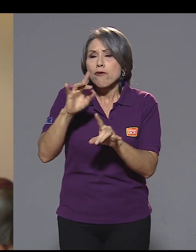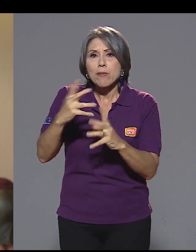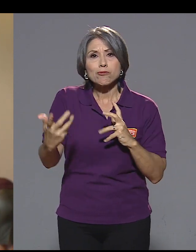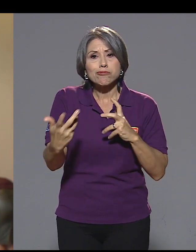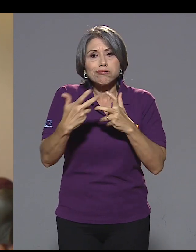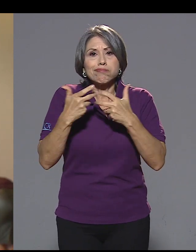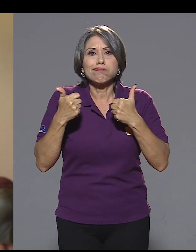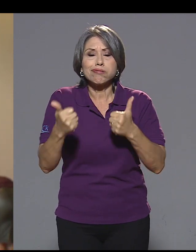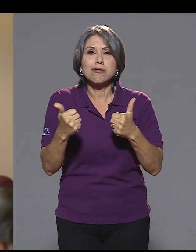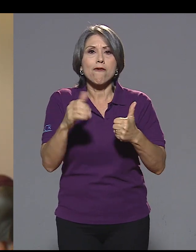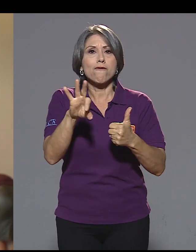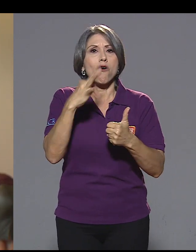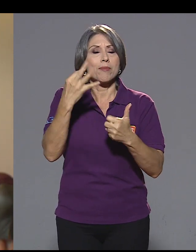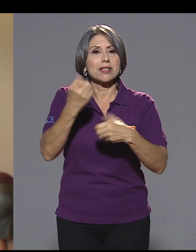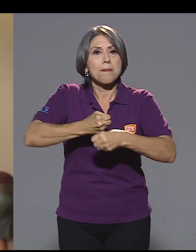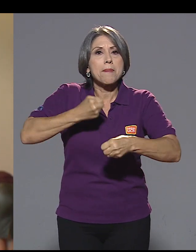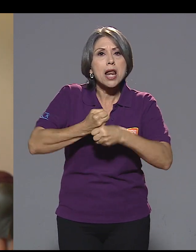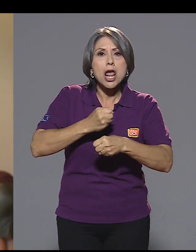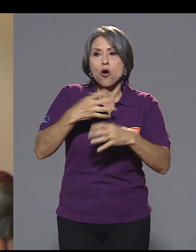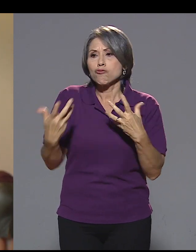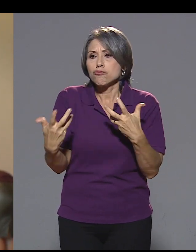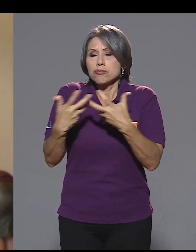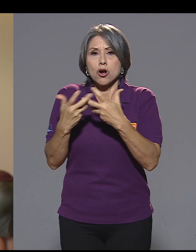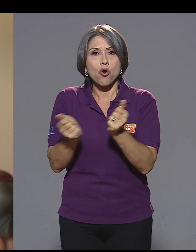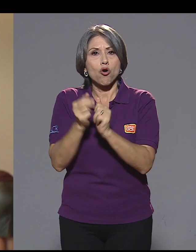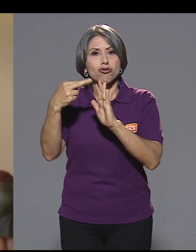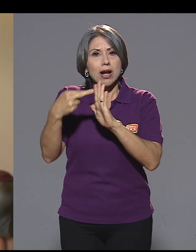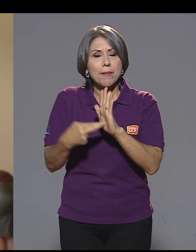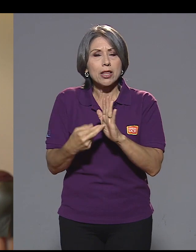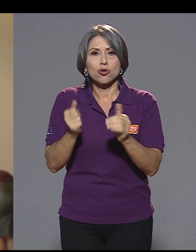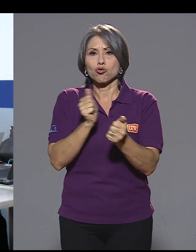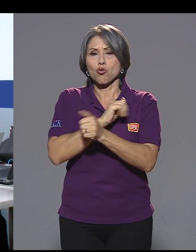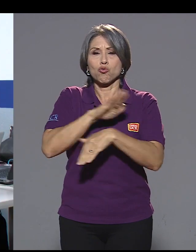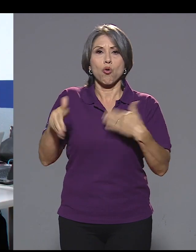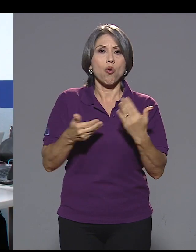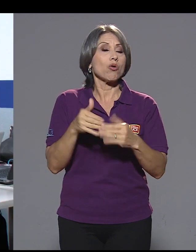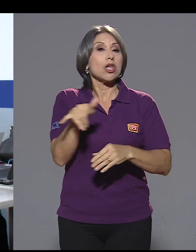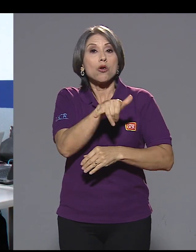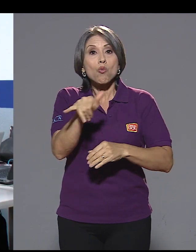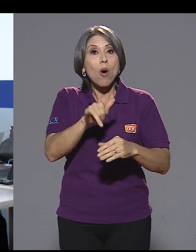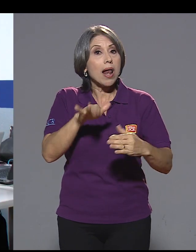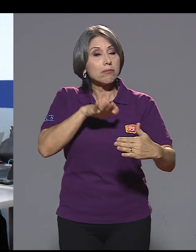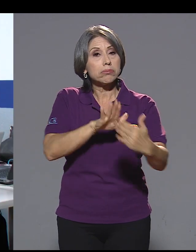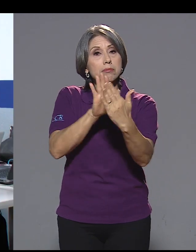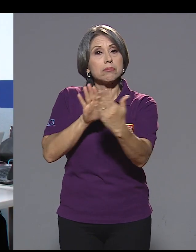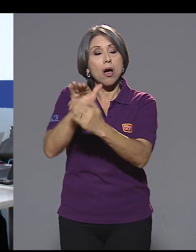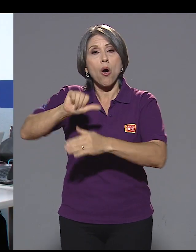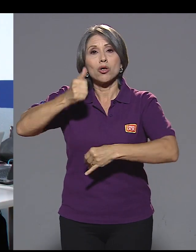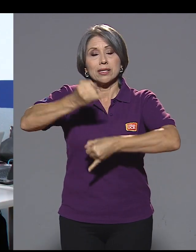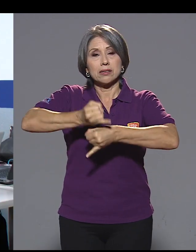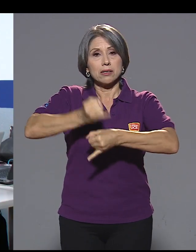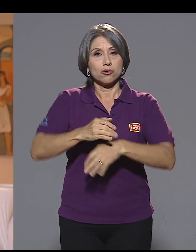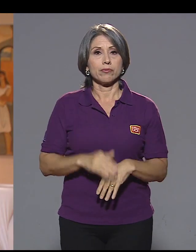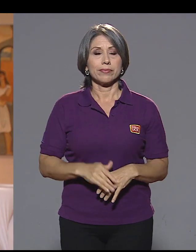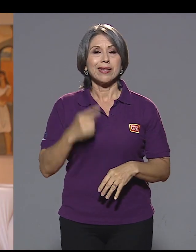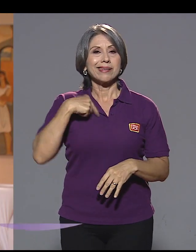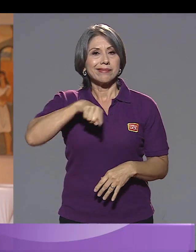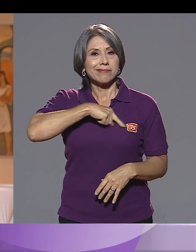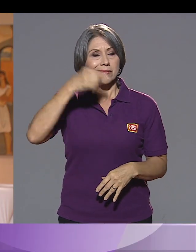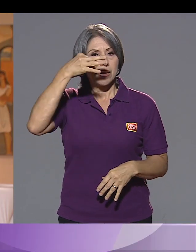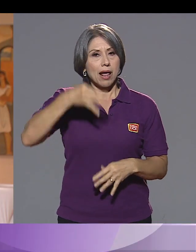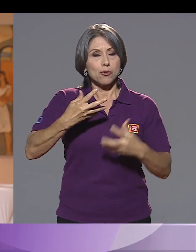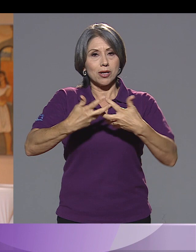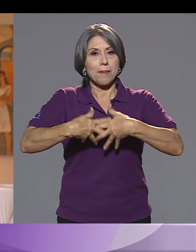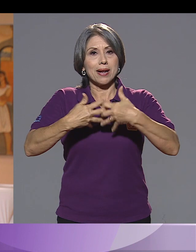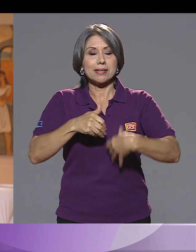modalidades de empleo, a todos los reglamentos y la legislación que les rige. Igual lo ha tenido que enfrentar otras instituciones. Creemos que la empresa privada es la